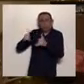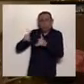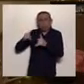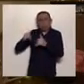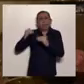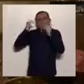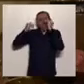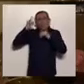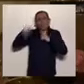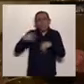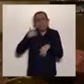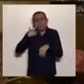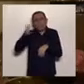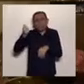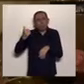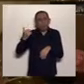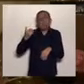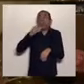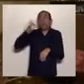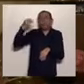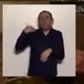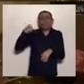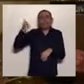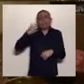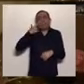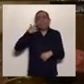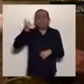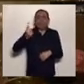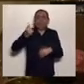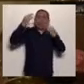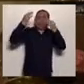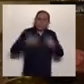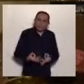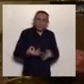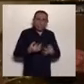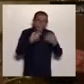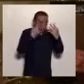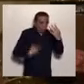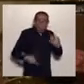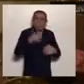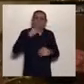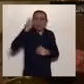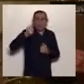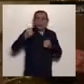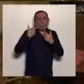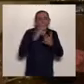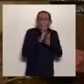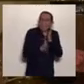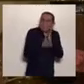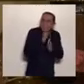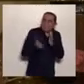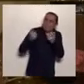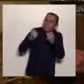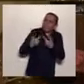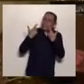tan jóvenes descubran ese llamado de Dios, que puedan justamente gastar los dones que el Señor gratuitamente les